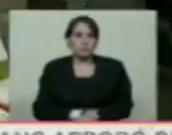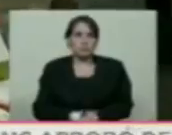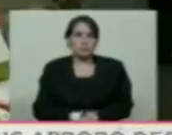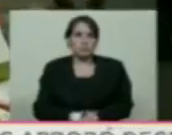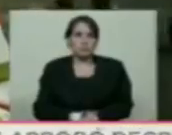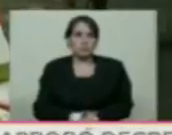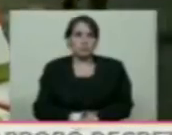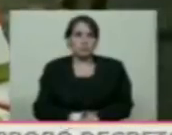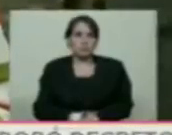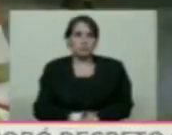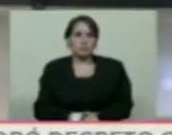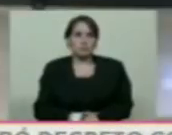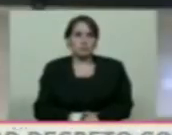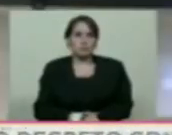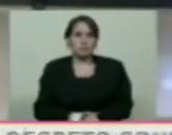Noticia.